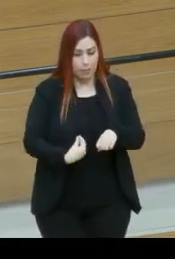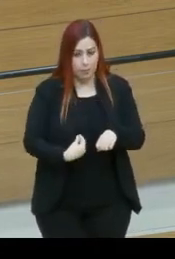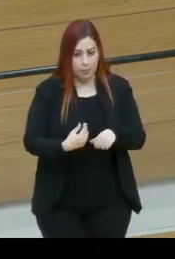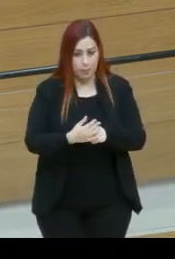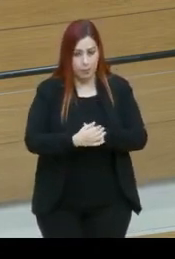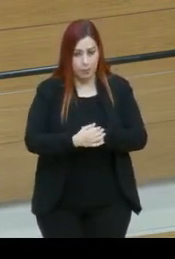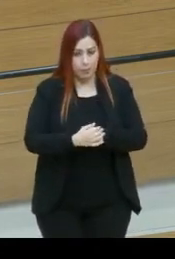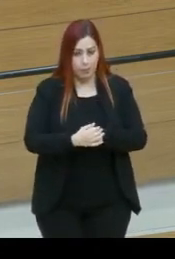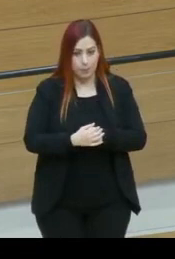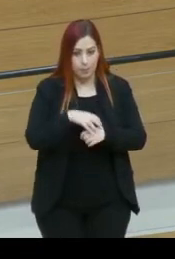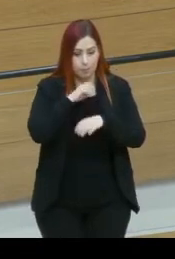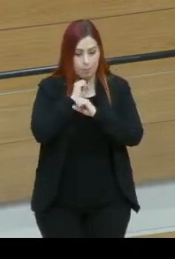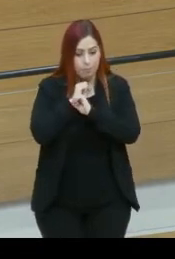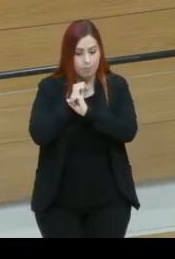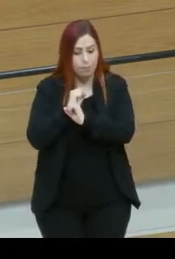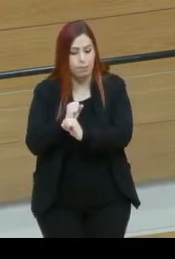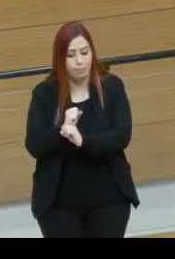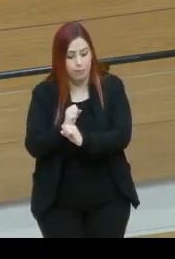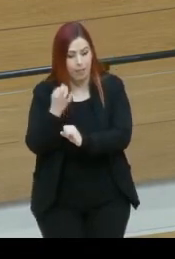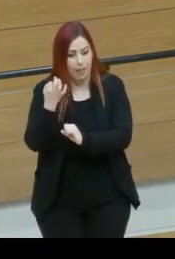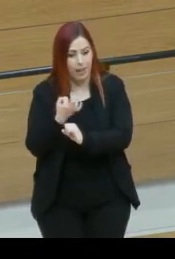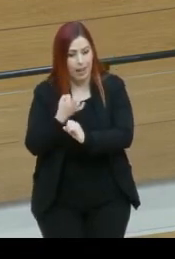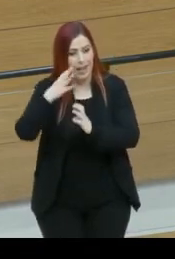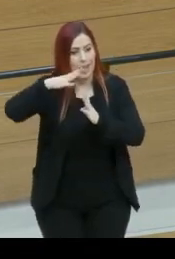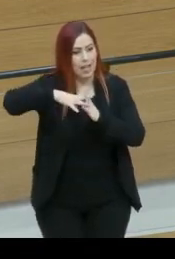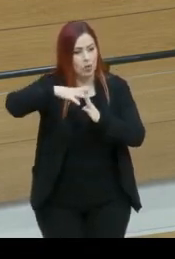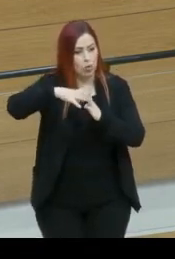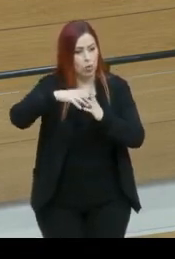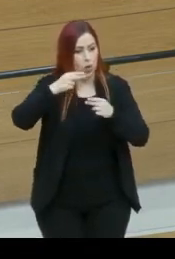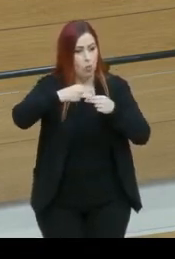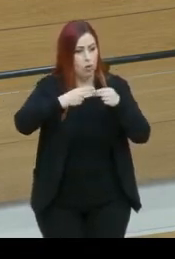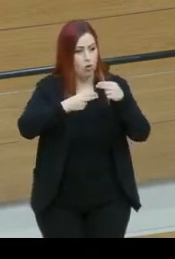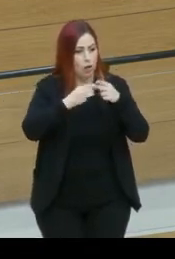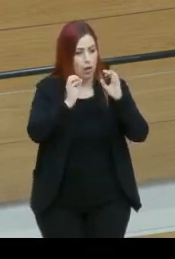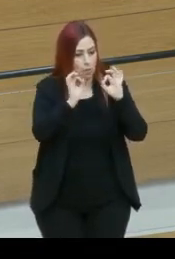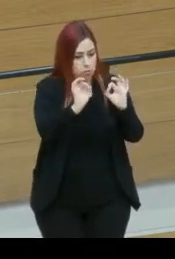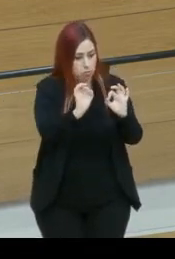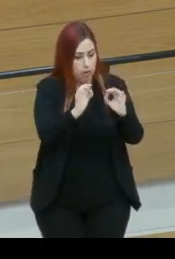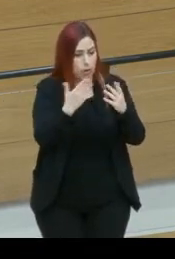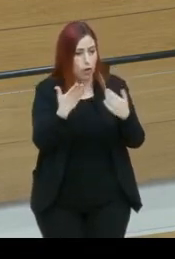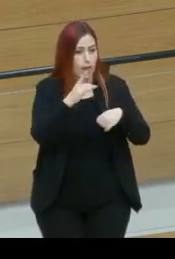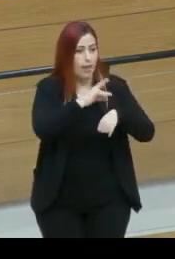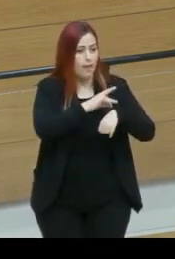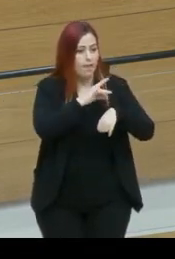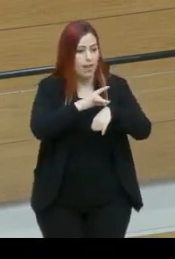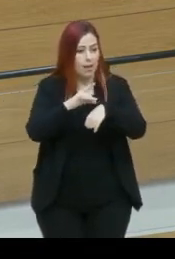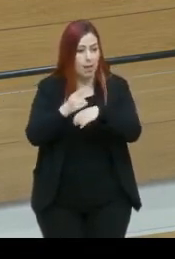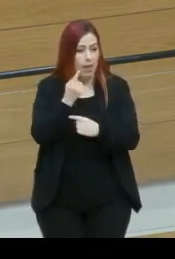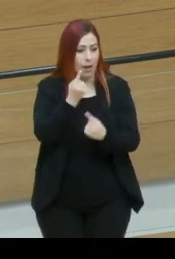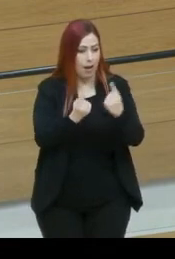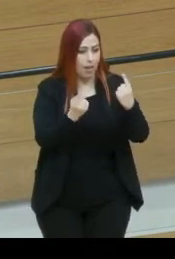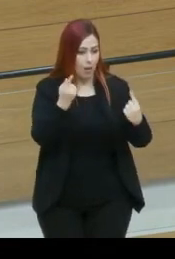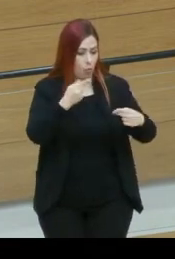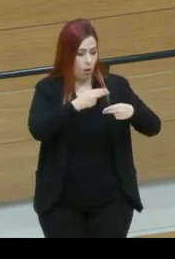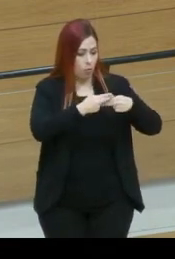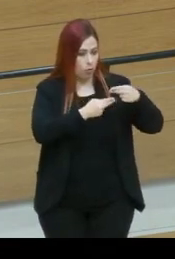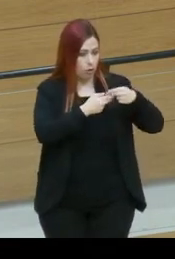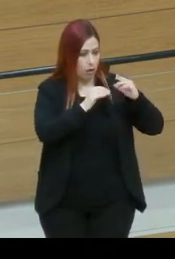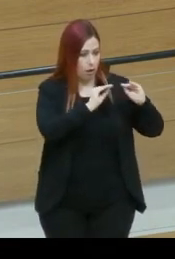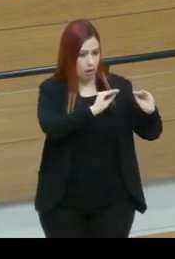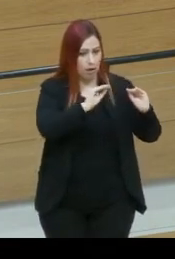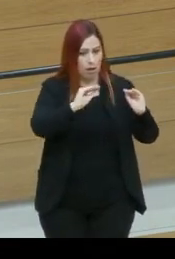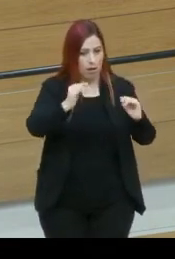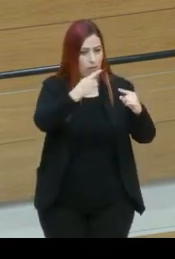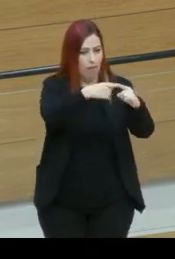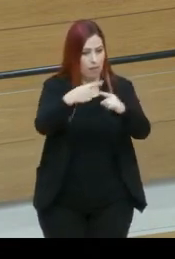son dependientes de una estructura de una proteína. Cada enfermedad es causada por un tipo de proteína. En